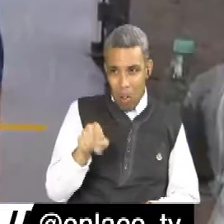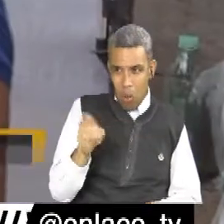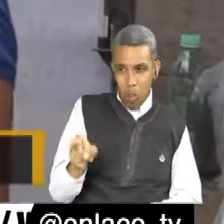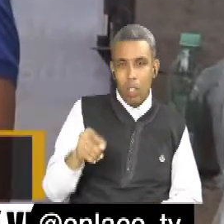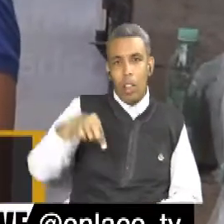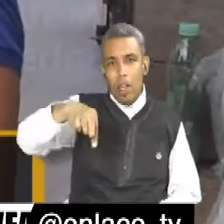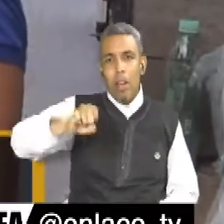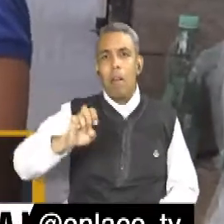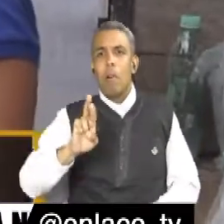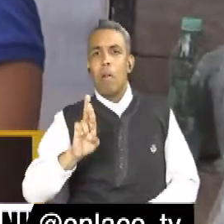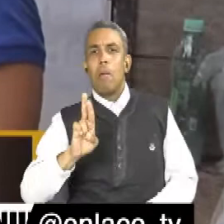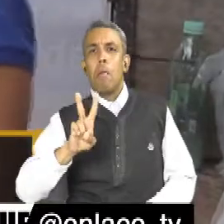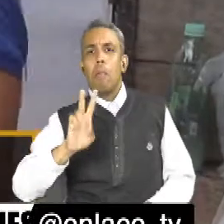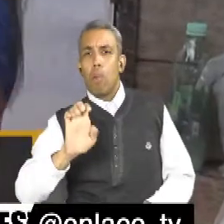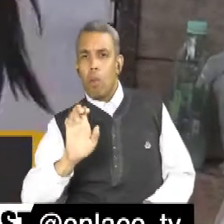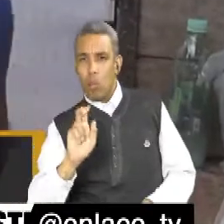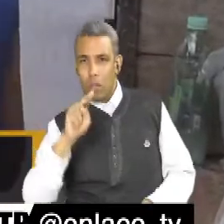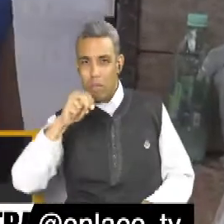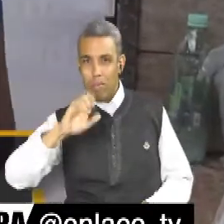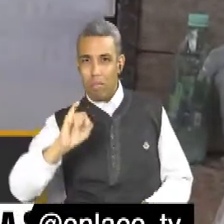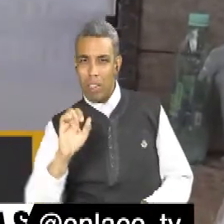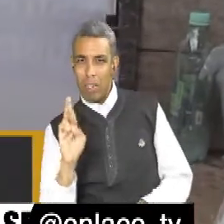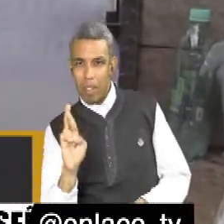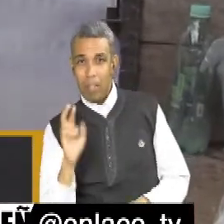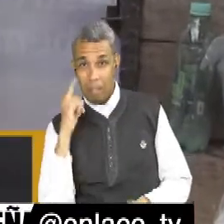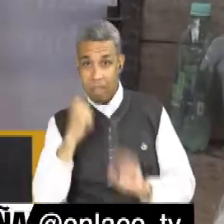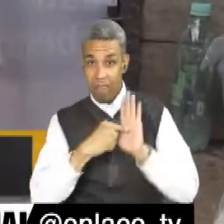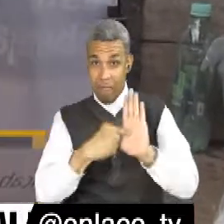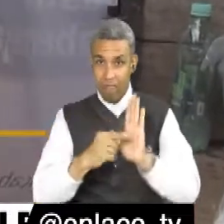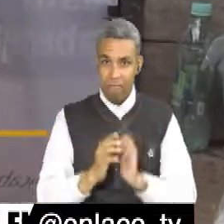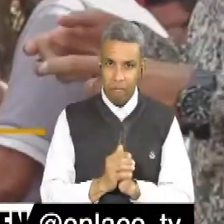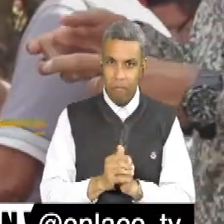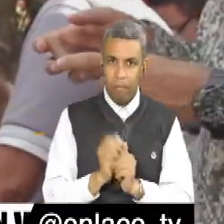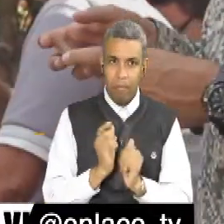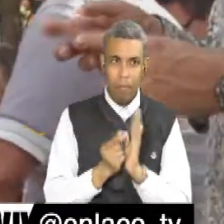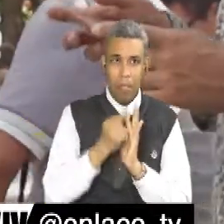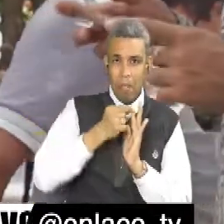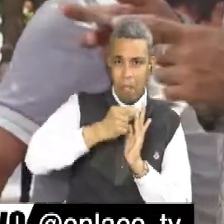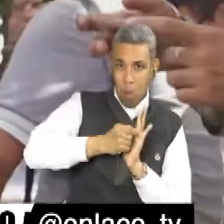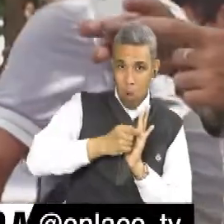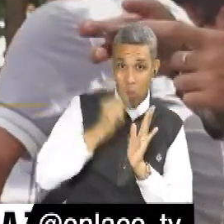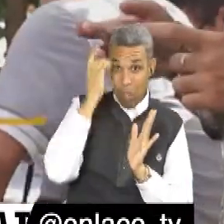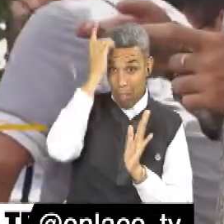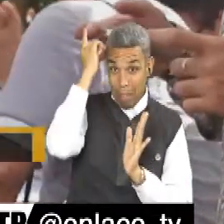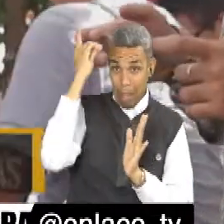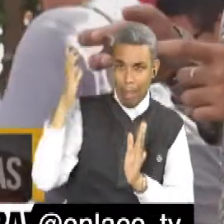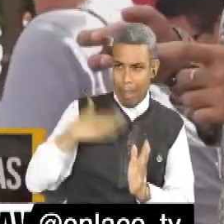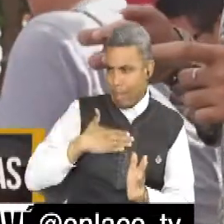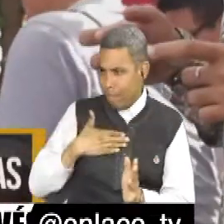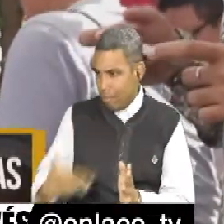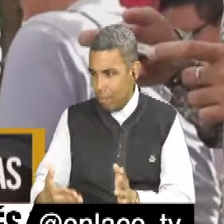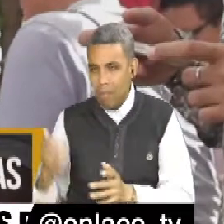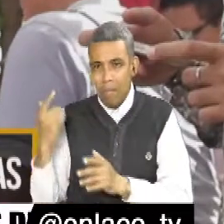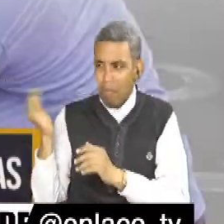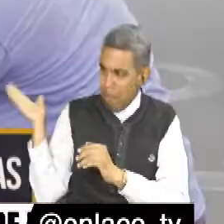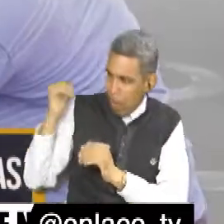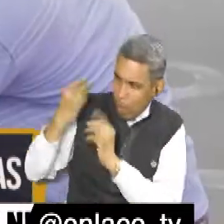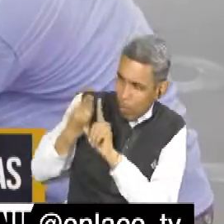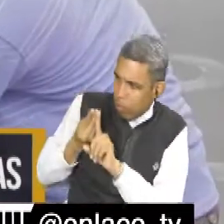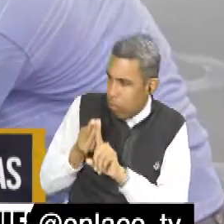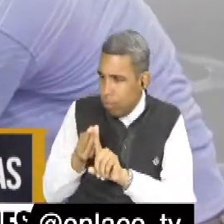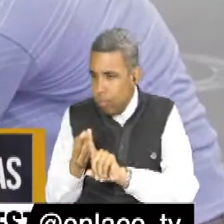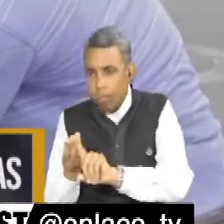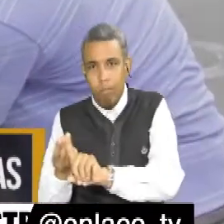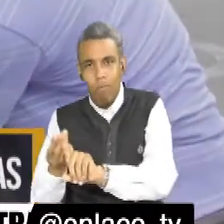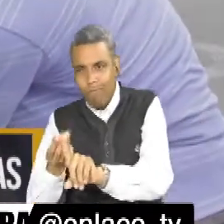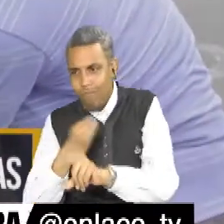Un equipo de trabajo liderado por la Oficina de la Gestora Social en cabeza de Mariluz Núñez Herrera, con el apoyo del Consejo Municipal para la Gestión